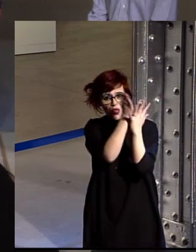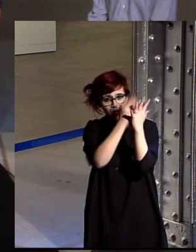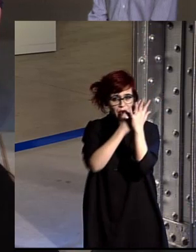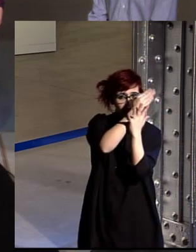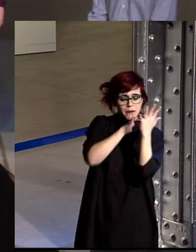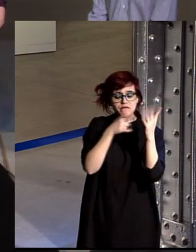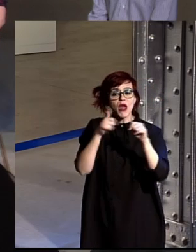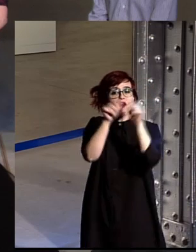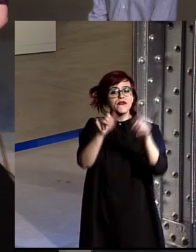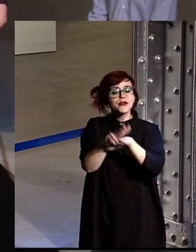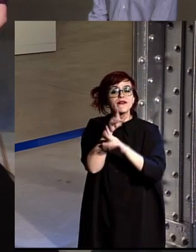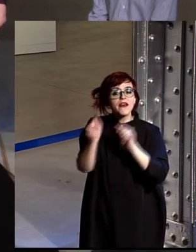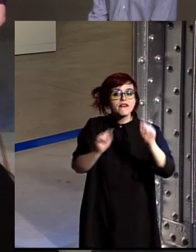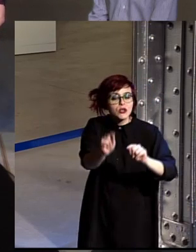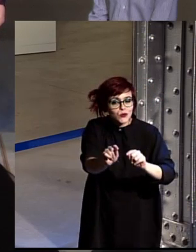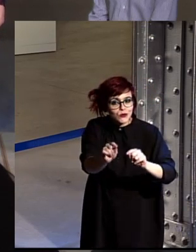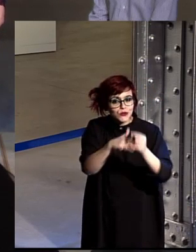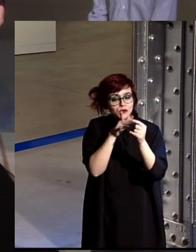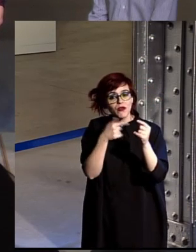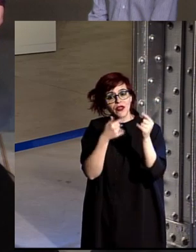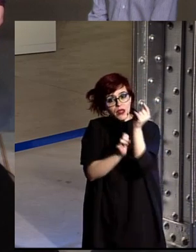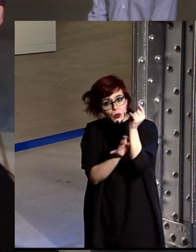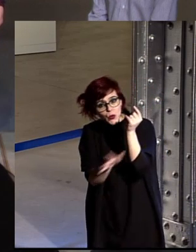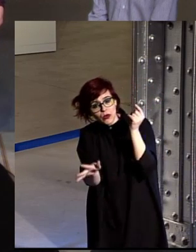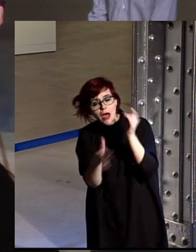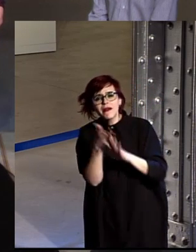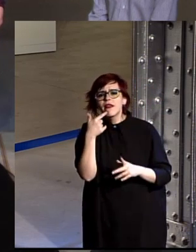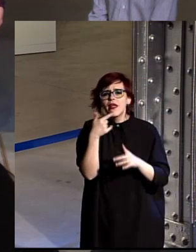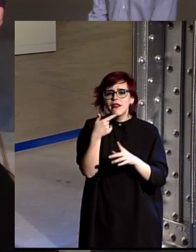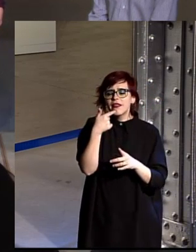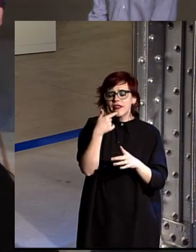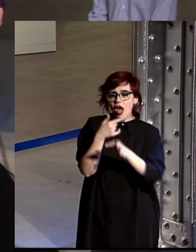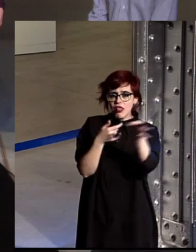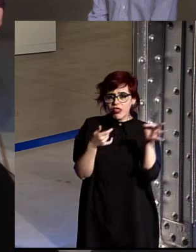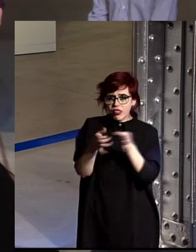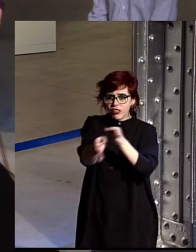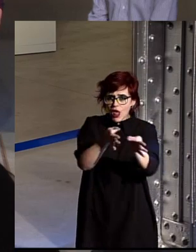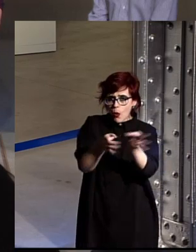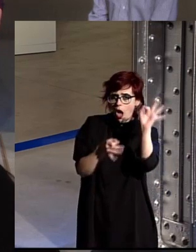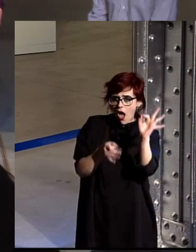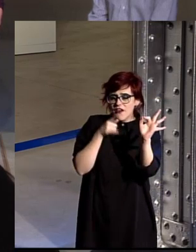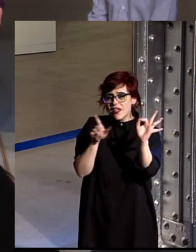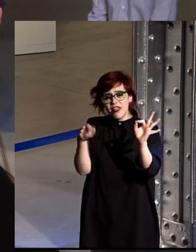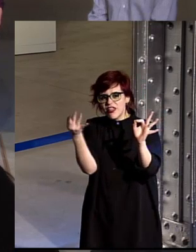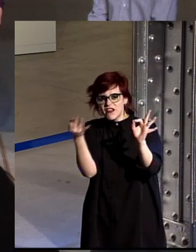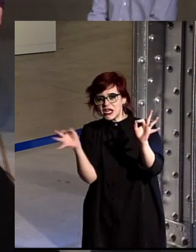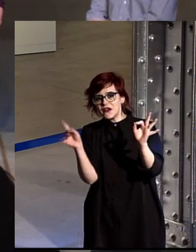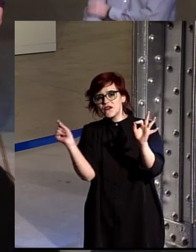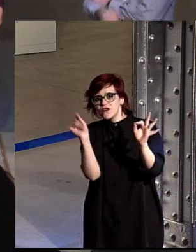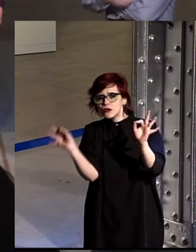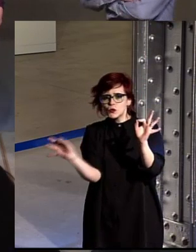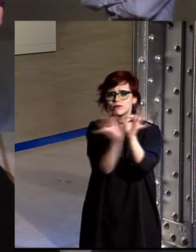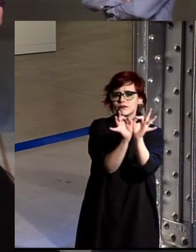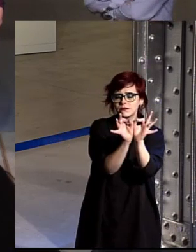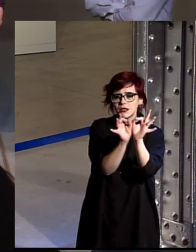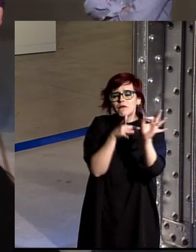horizontal entre unas formas de vida y otras. Habláis de que donde hay una célula hay virus, o sea, no puede haber un virus expresándose si no tiene una célula. Pero